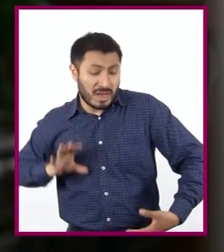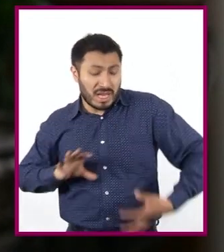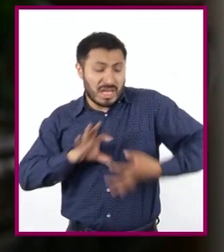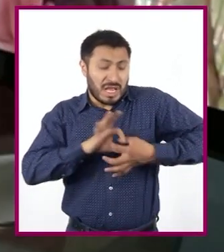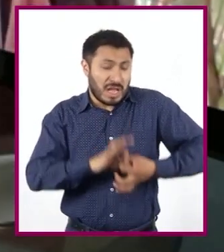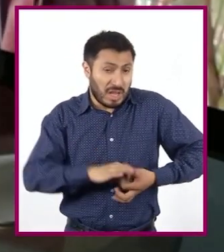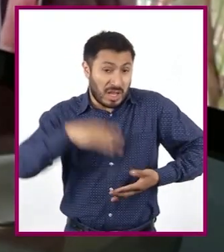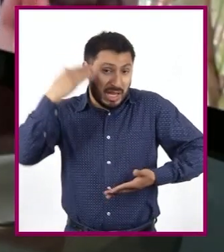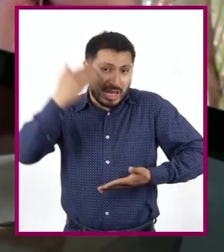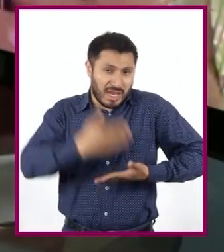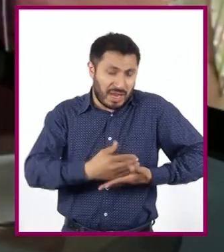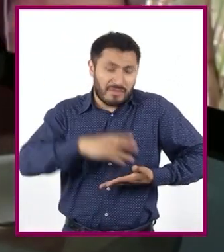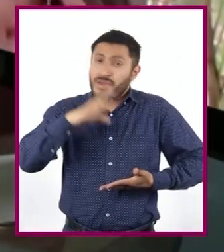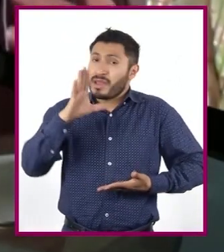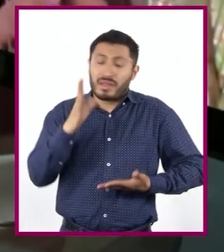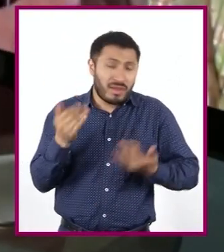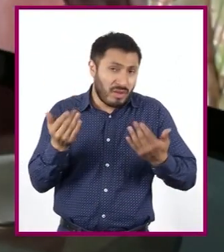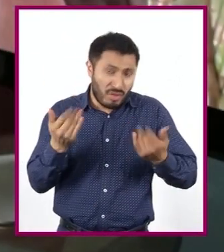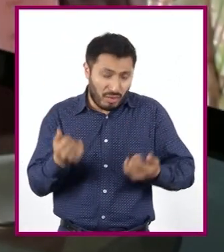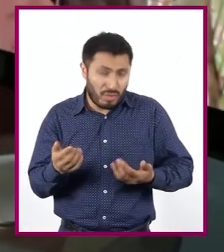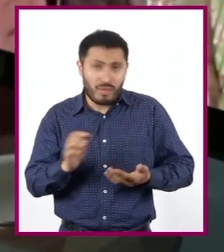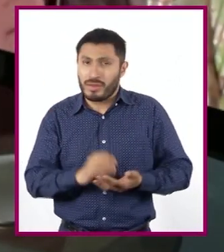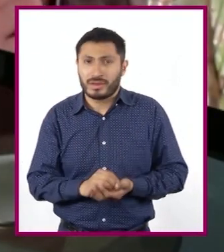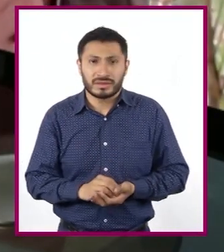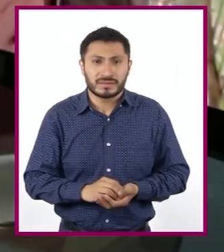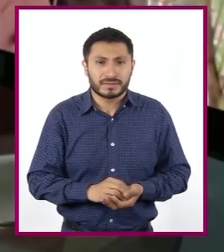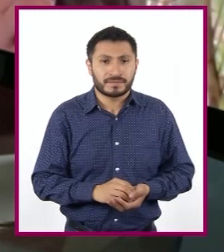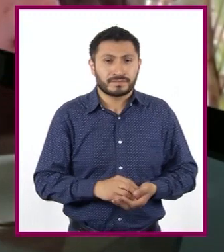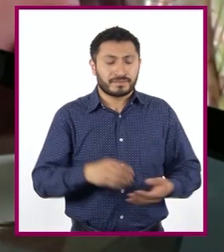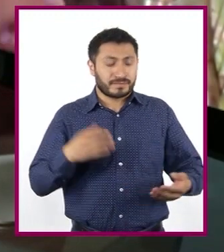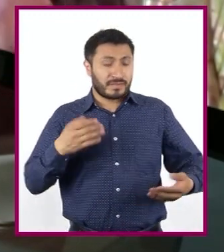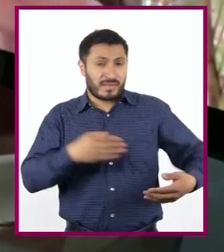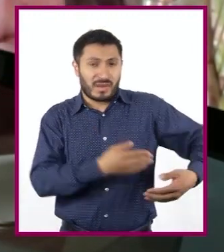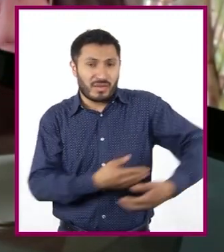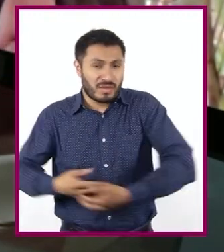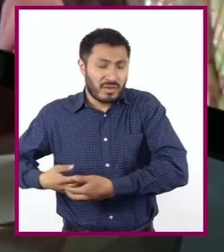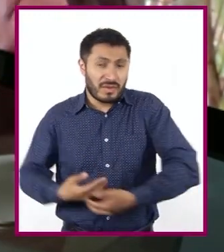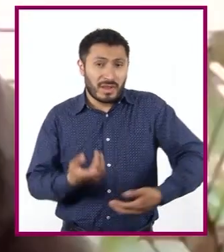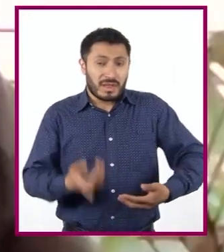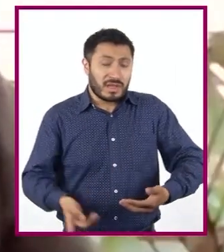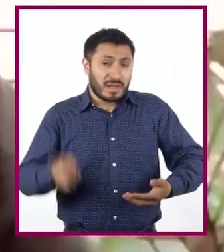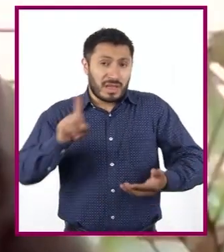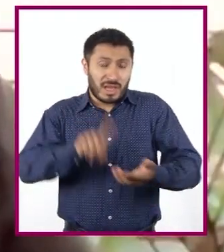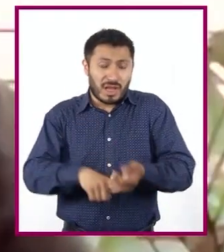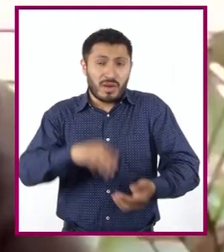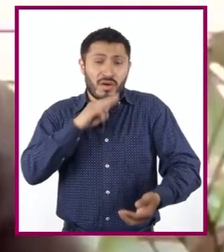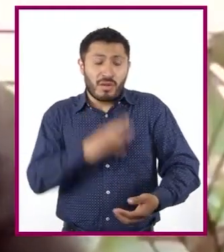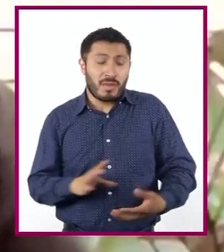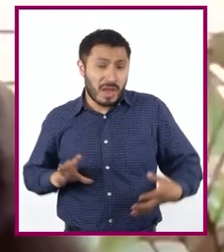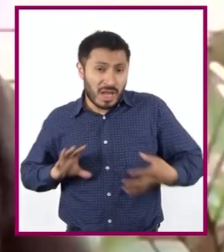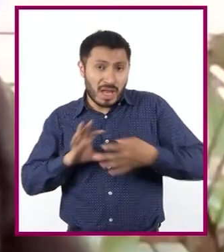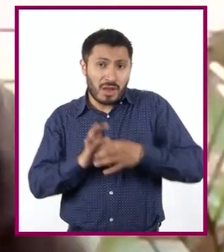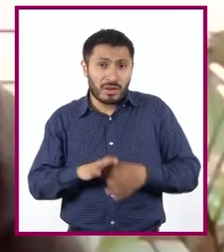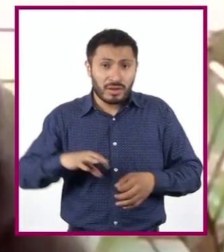mucho, es un placer que me hayas invitado y hay que fomentar obviamente la cultura de género y de la equidad y pues nada